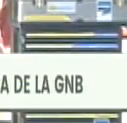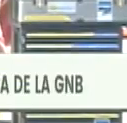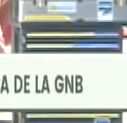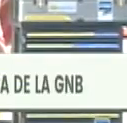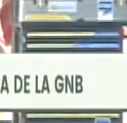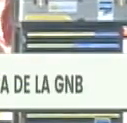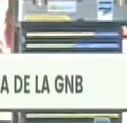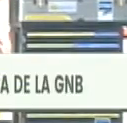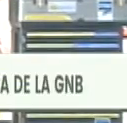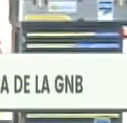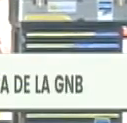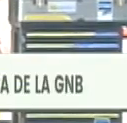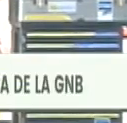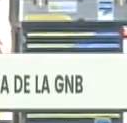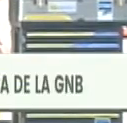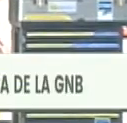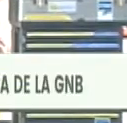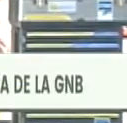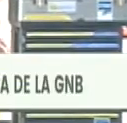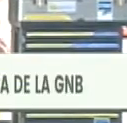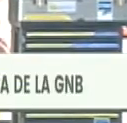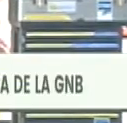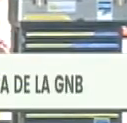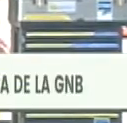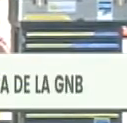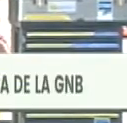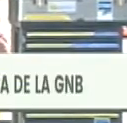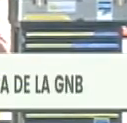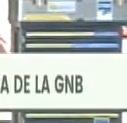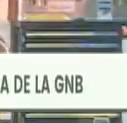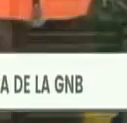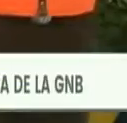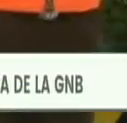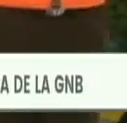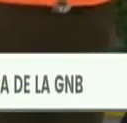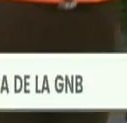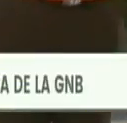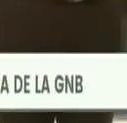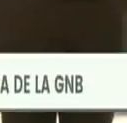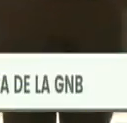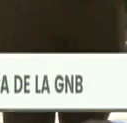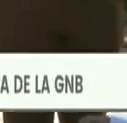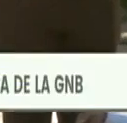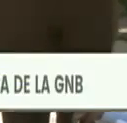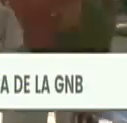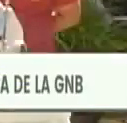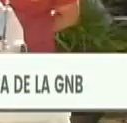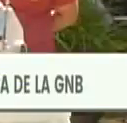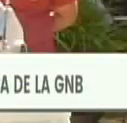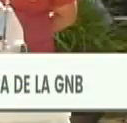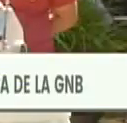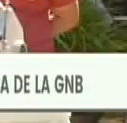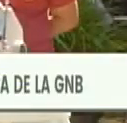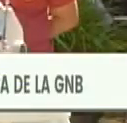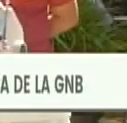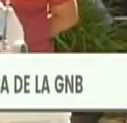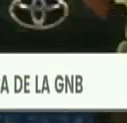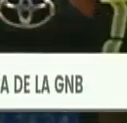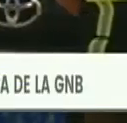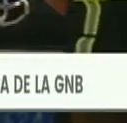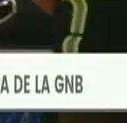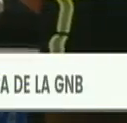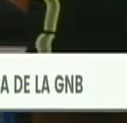el tráfico ilícito de drogas y sus delitos conexos para ello estamos desplegados en todo el territorio nacional